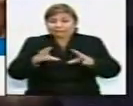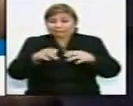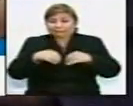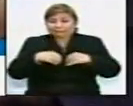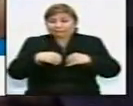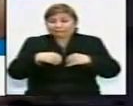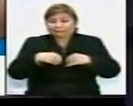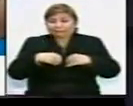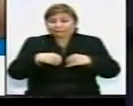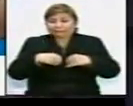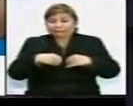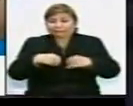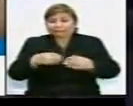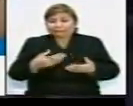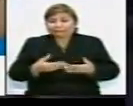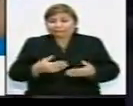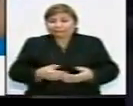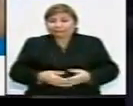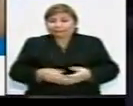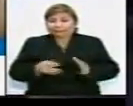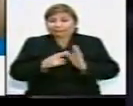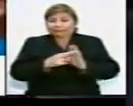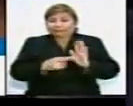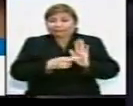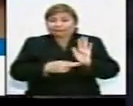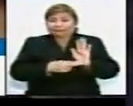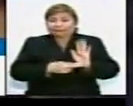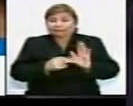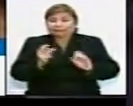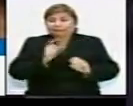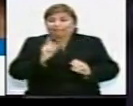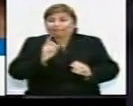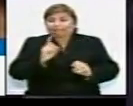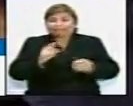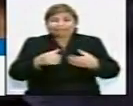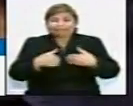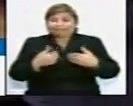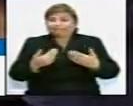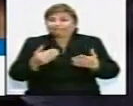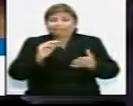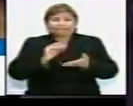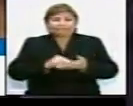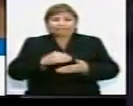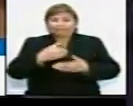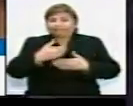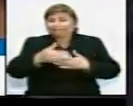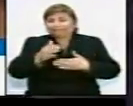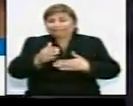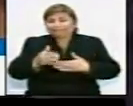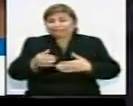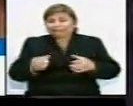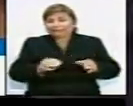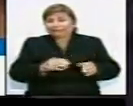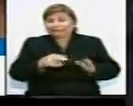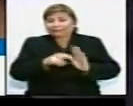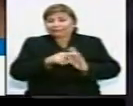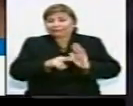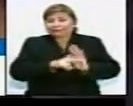apruebe una modificación en ese sentido. Reglamentariamente no podríamos ir más allá de lo que ha establecido la